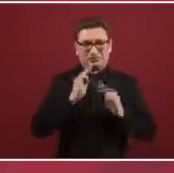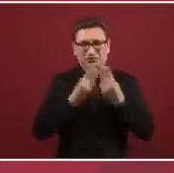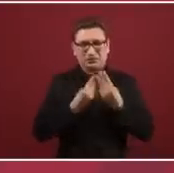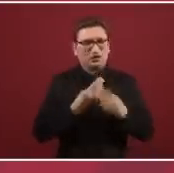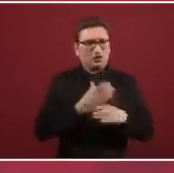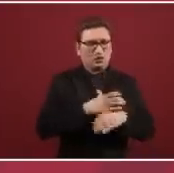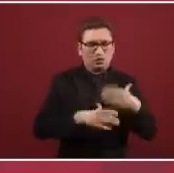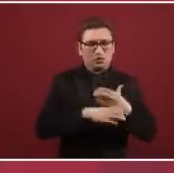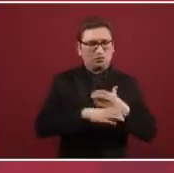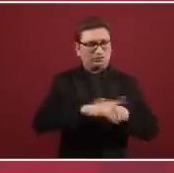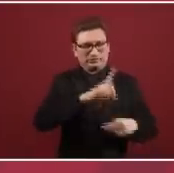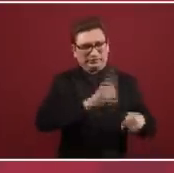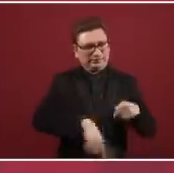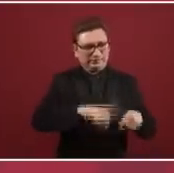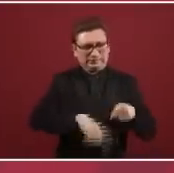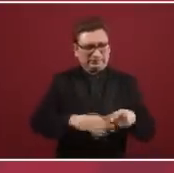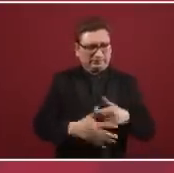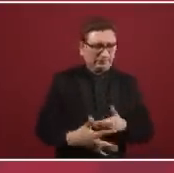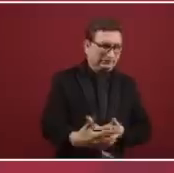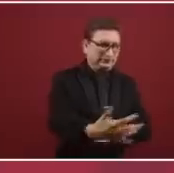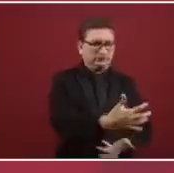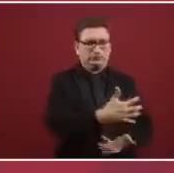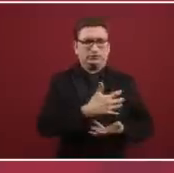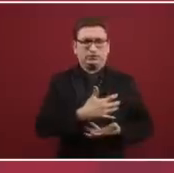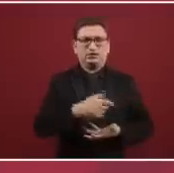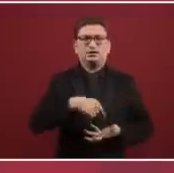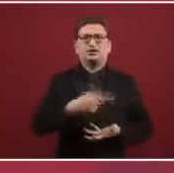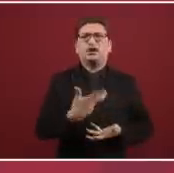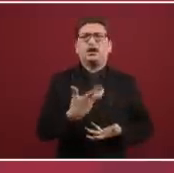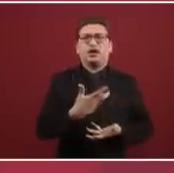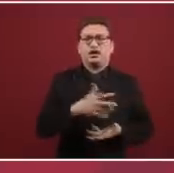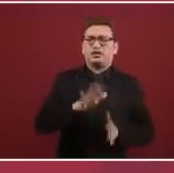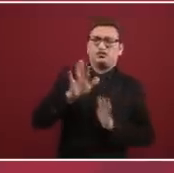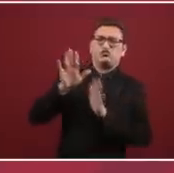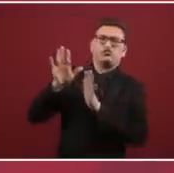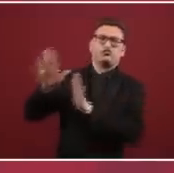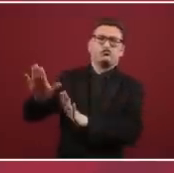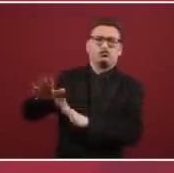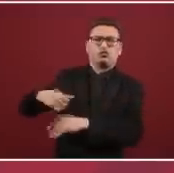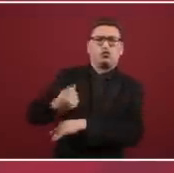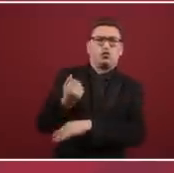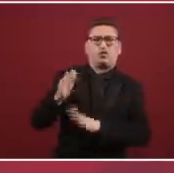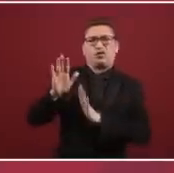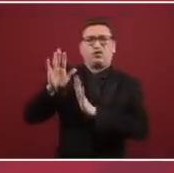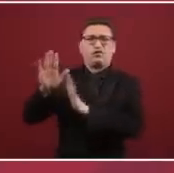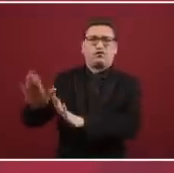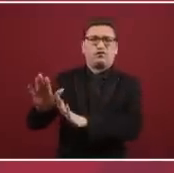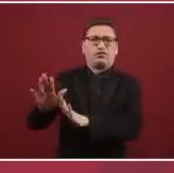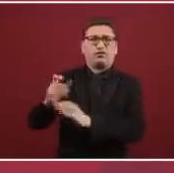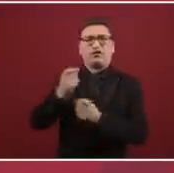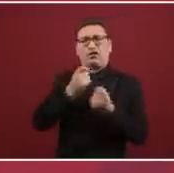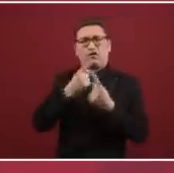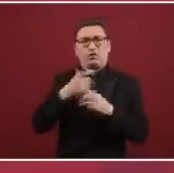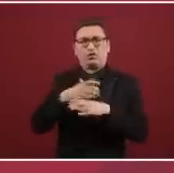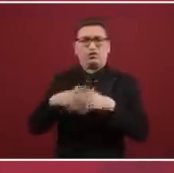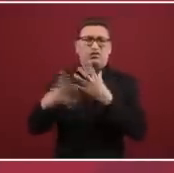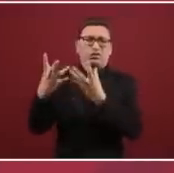y se tenían esos bienes en bodegas, se echaban a perder.